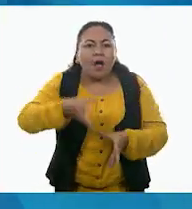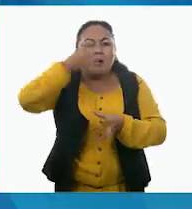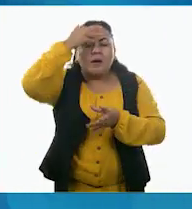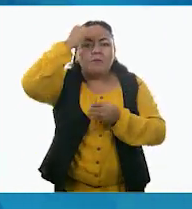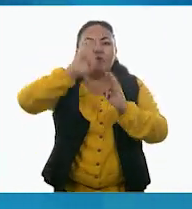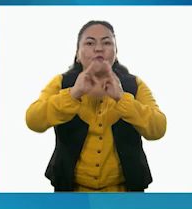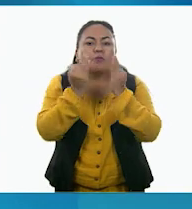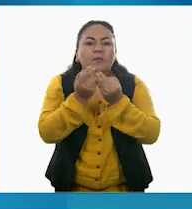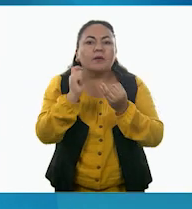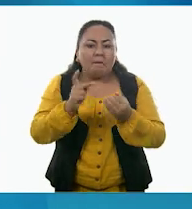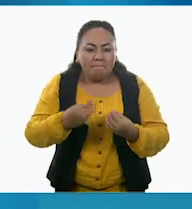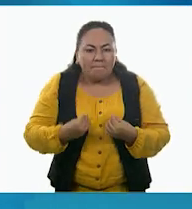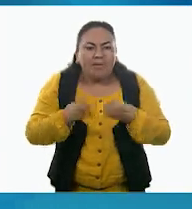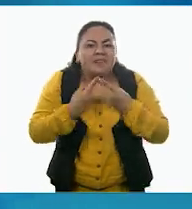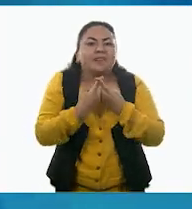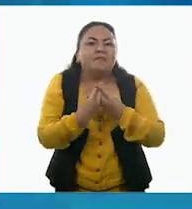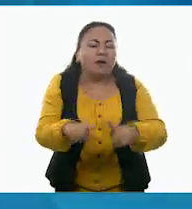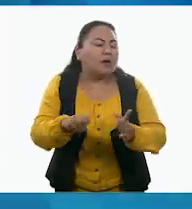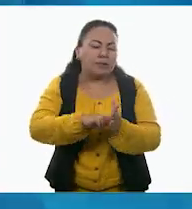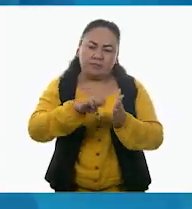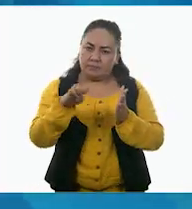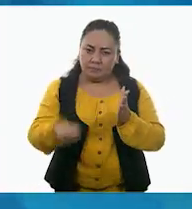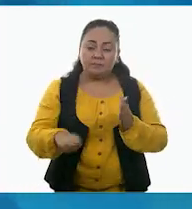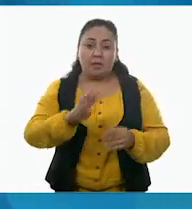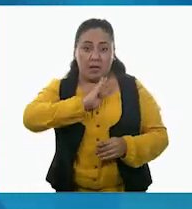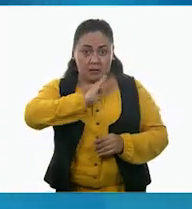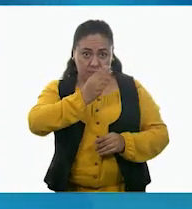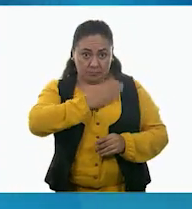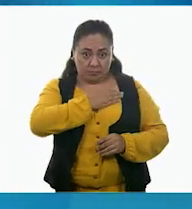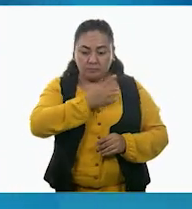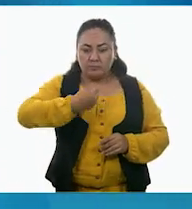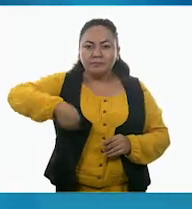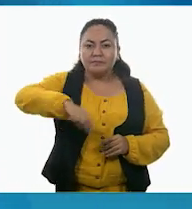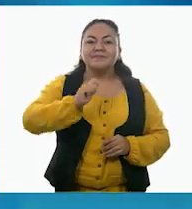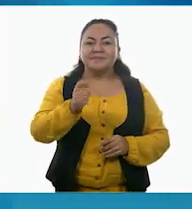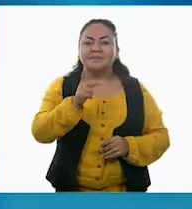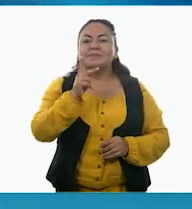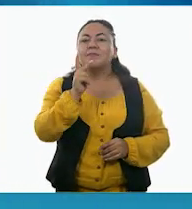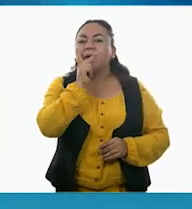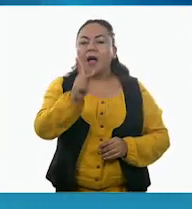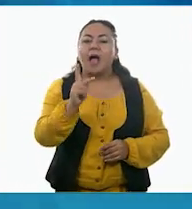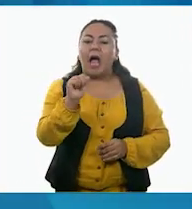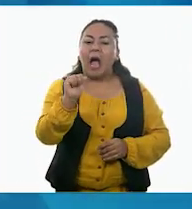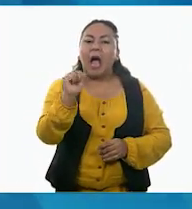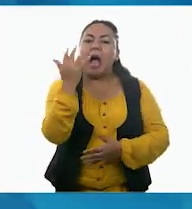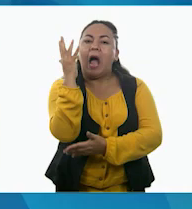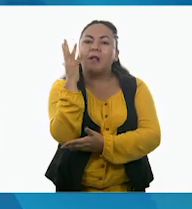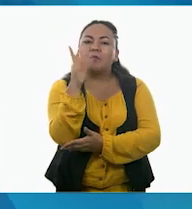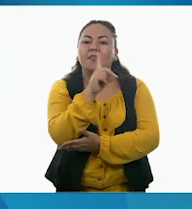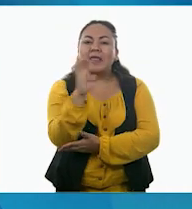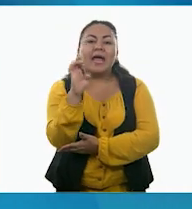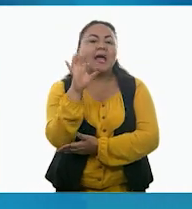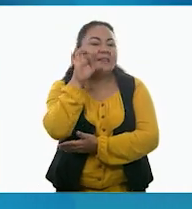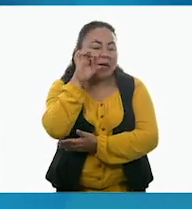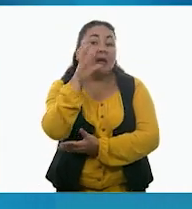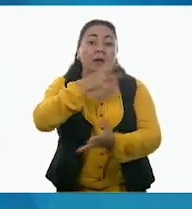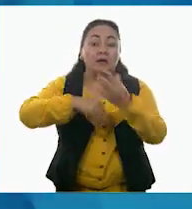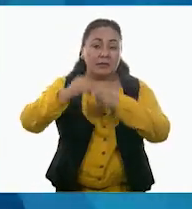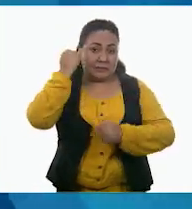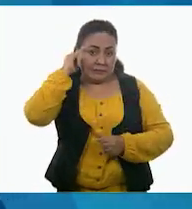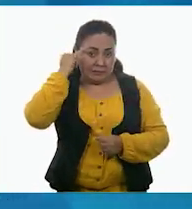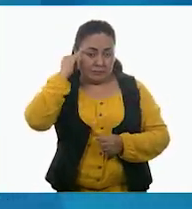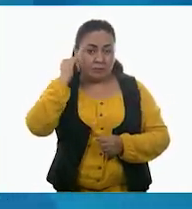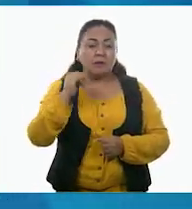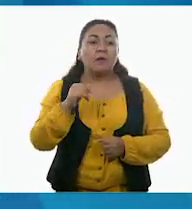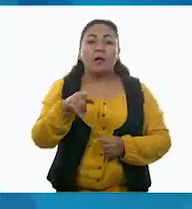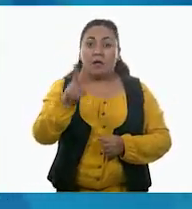una forma de vida distinta. Por ejemplo, en español nosotros decimos árbol de naranja y en la lengua mixteca ese